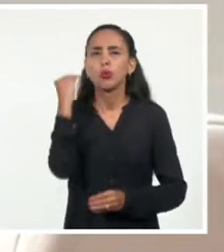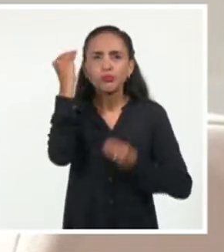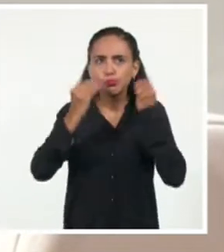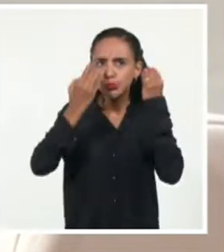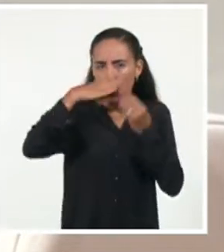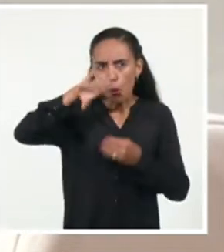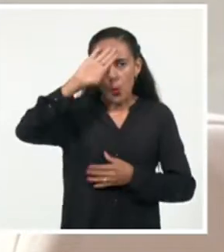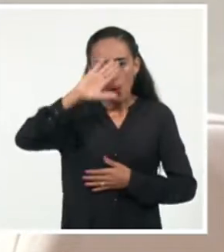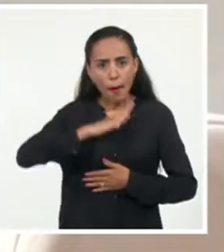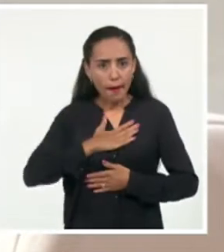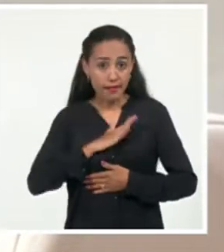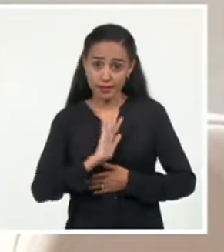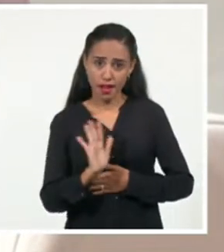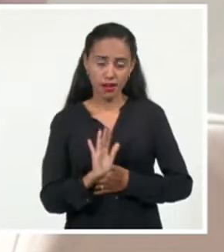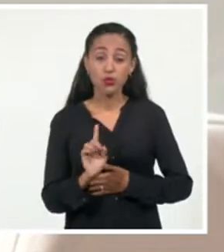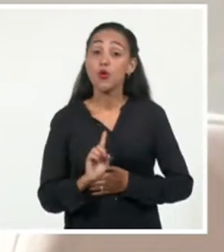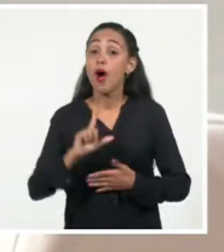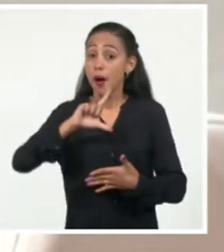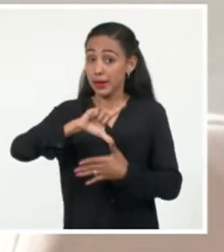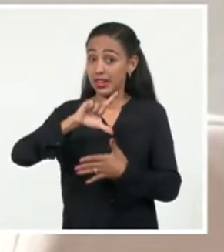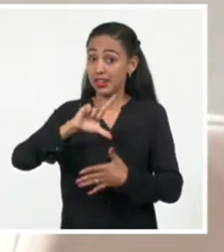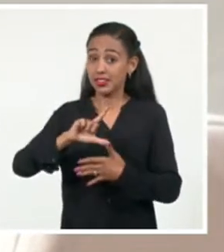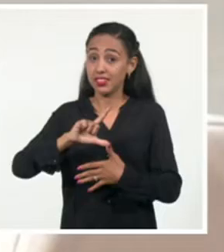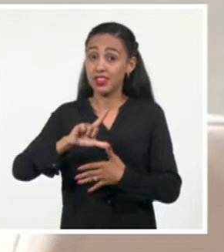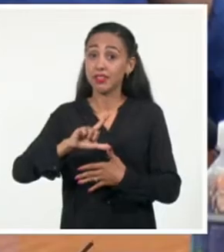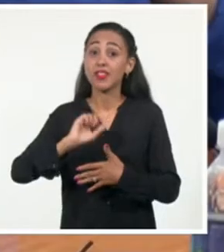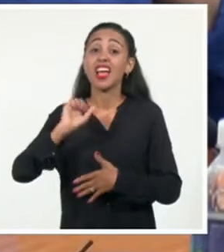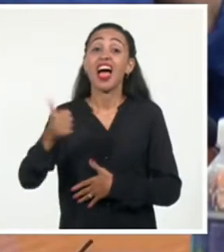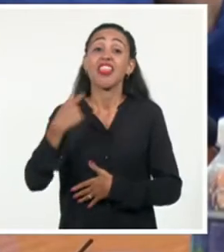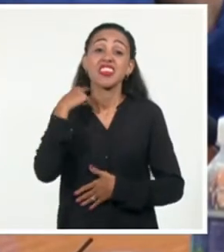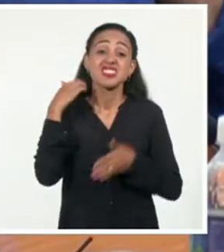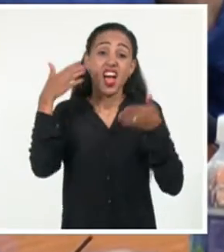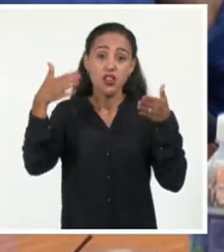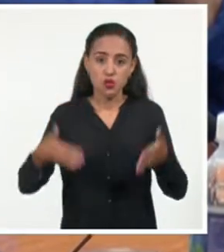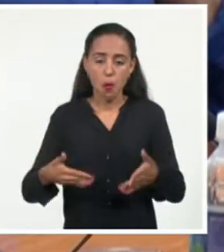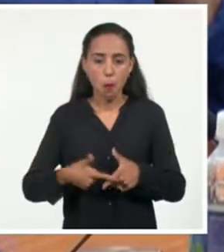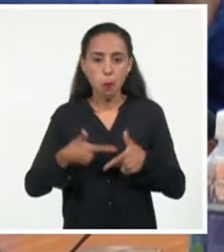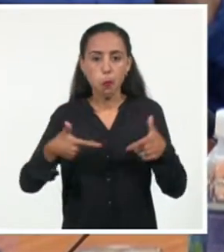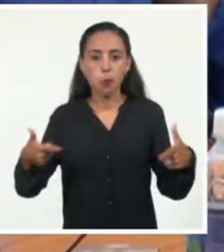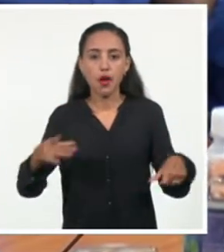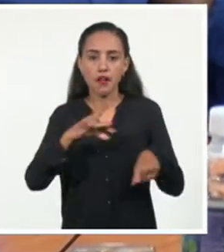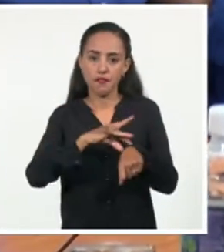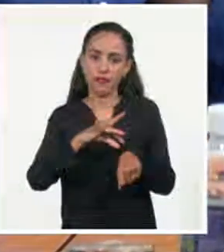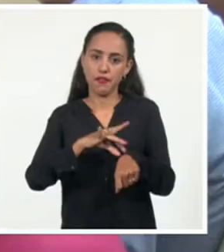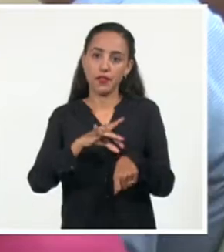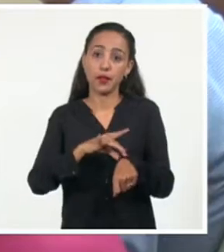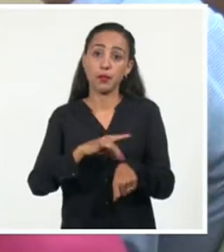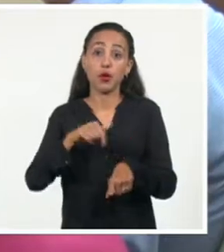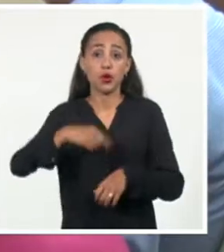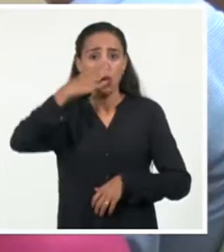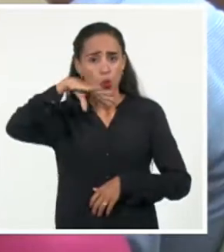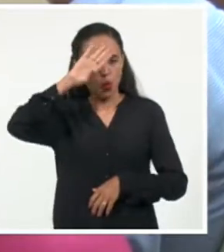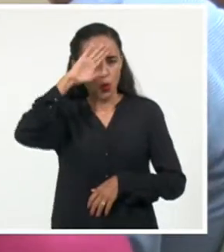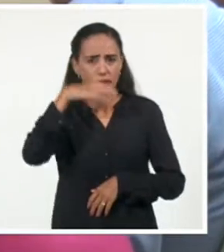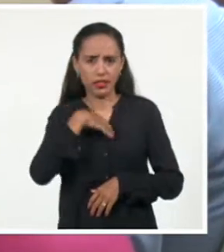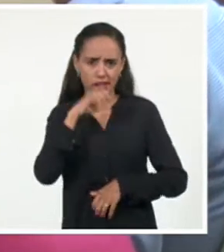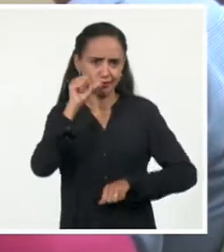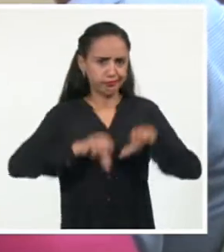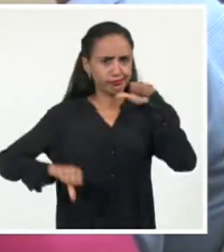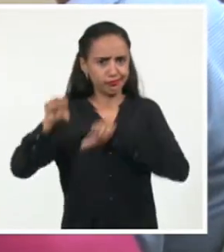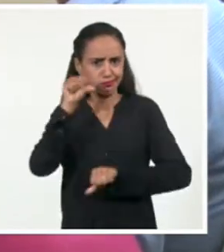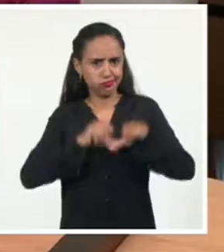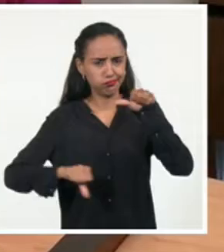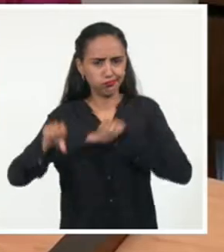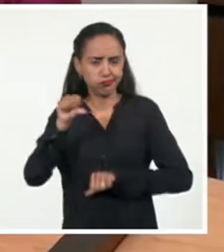Cuba. En América Latina cada década se incrementan los casos. Nuestro país cuenta con una red de laboratorios de inmunología